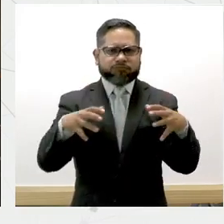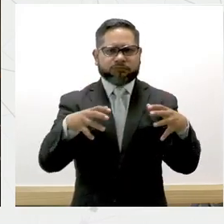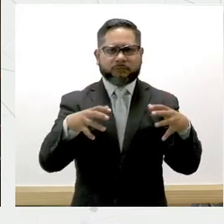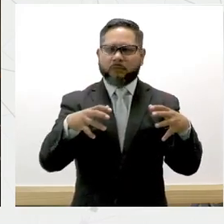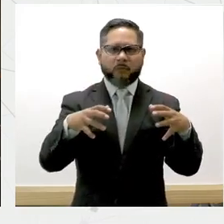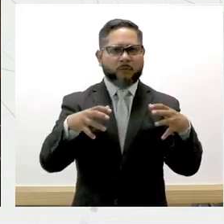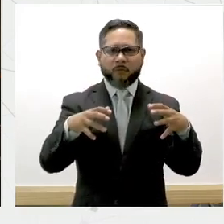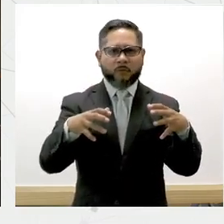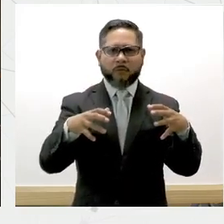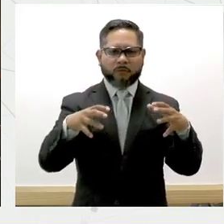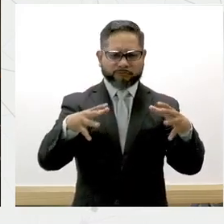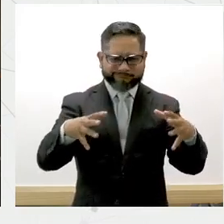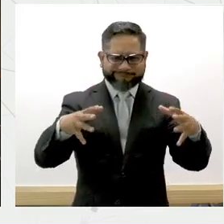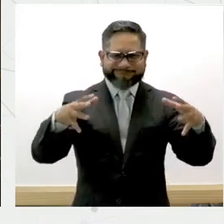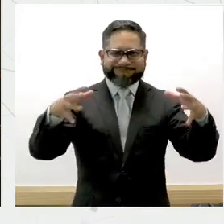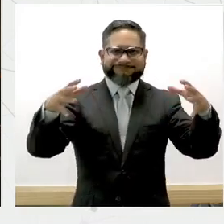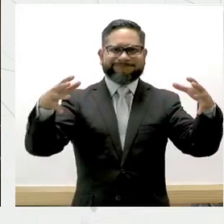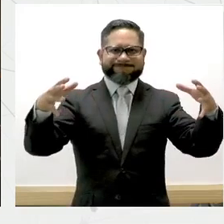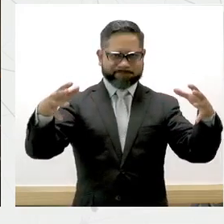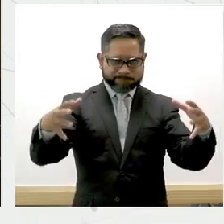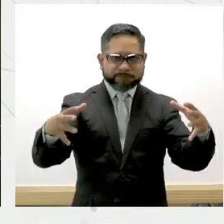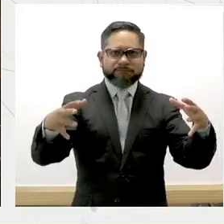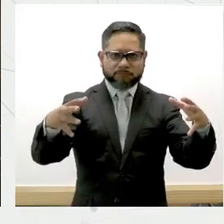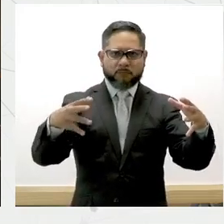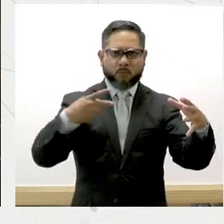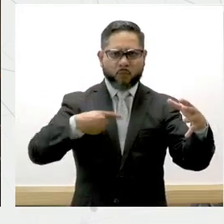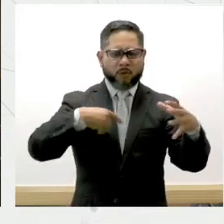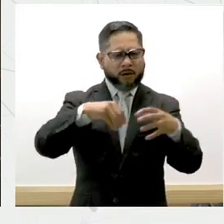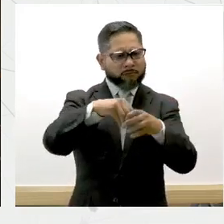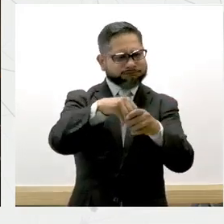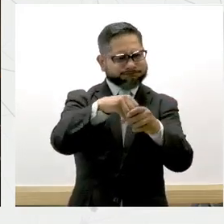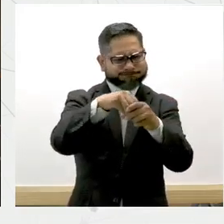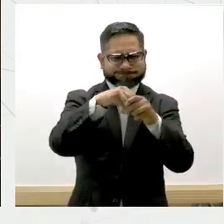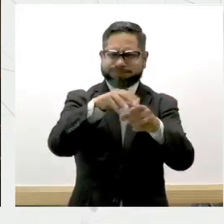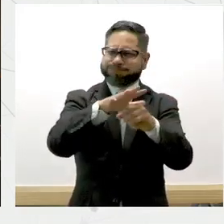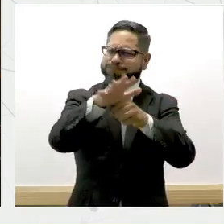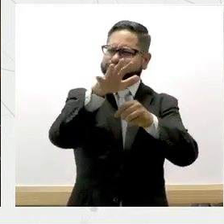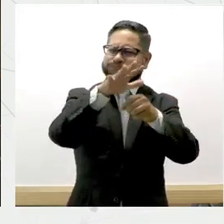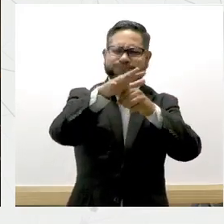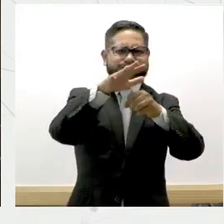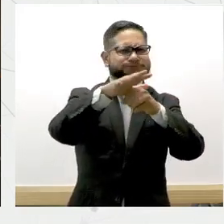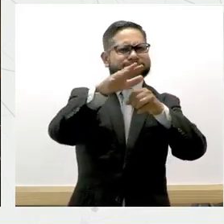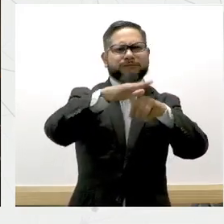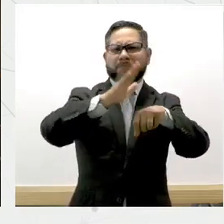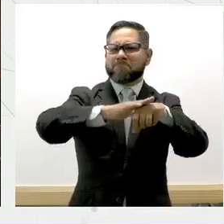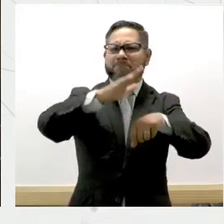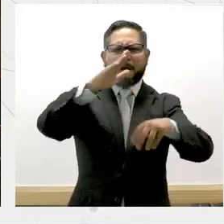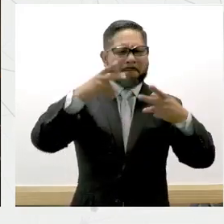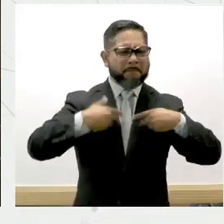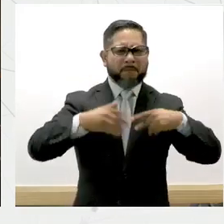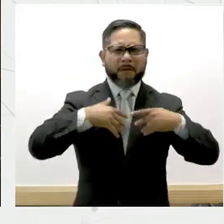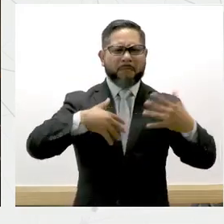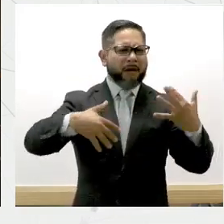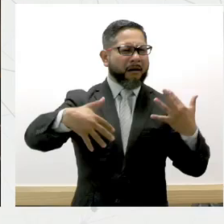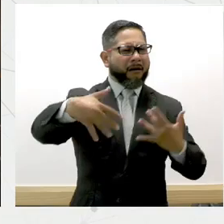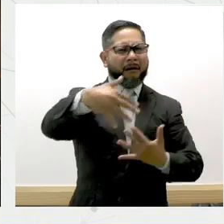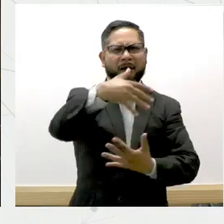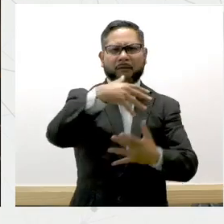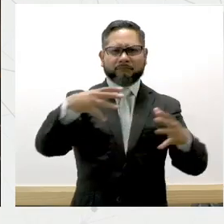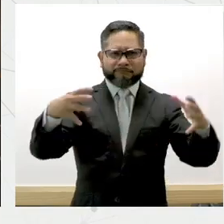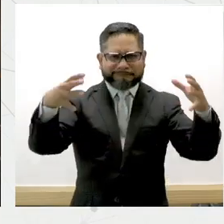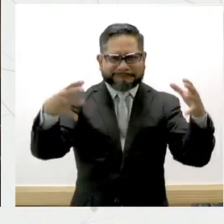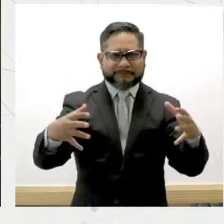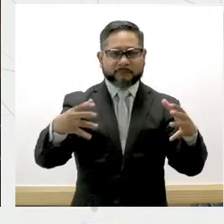la sociedad. Es más, a nivel poblacional en muchos casos representamos más de la mitad de la sociedad, por lo que en la definición de unas